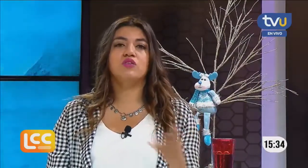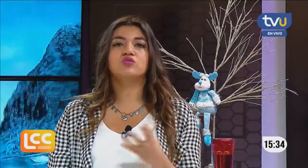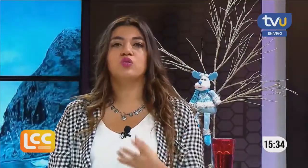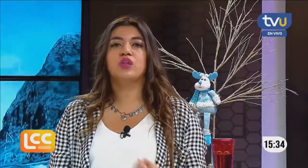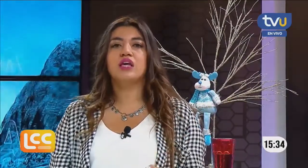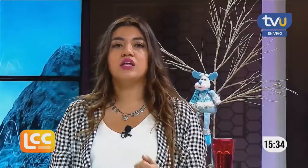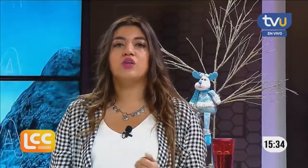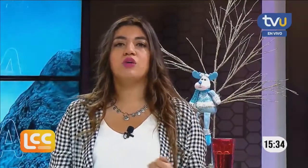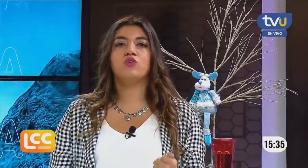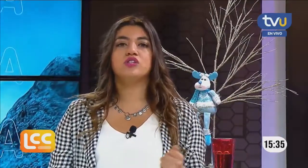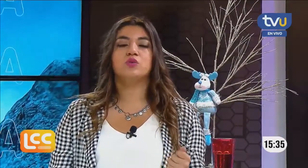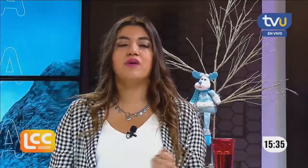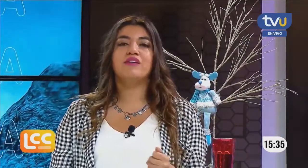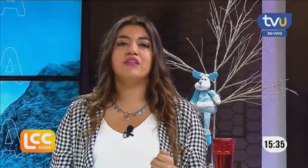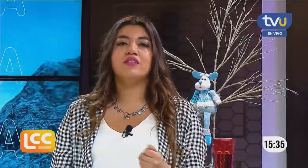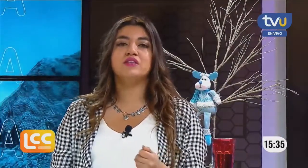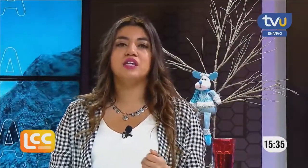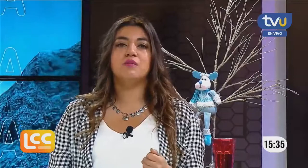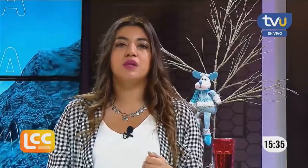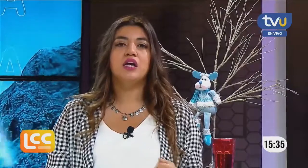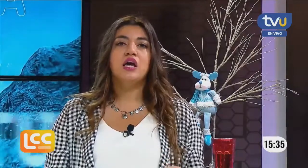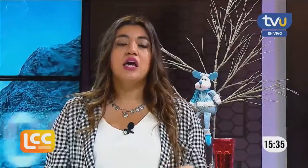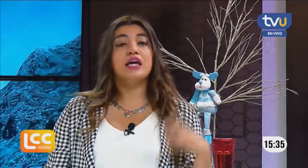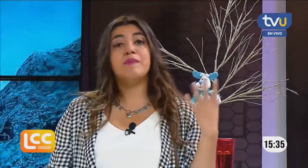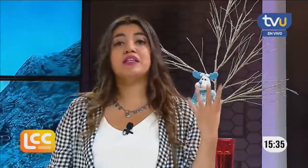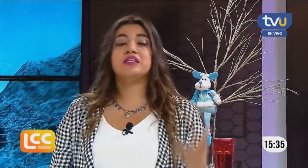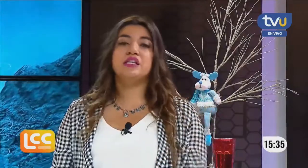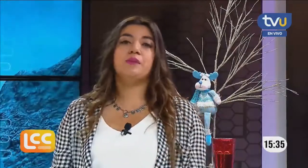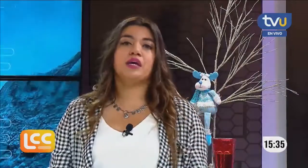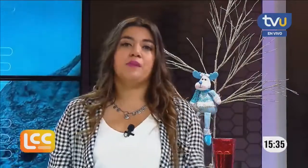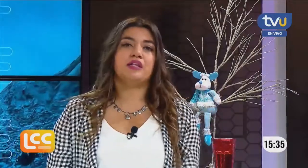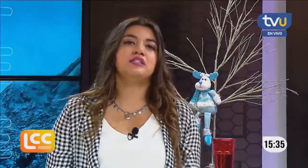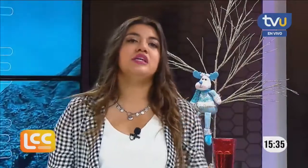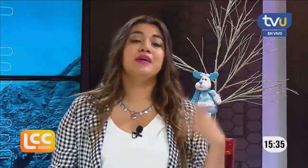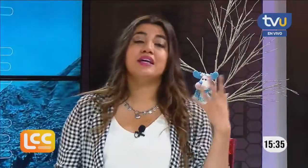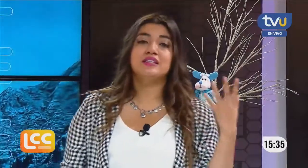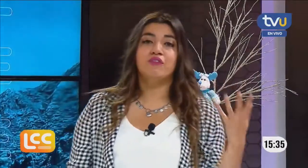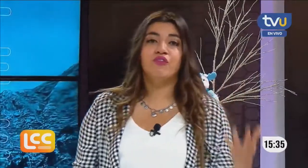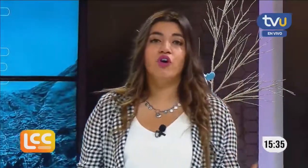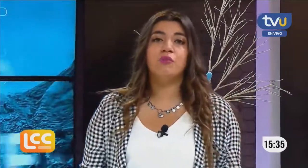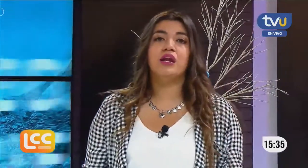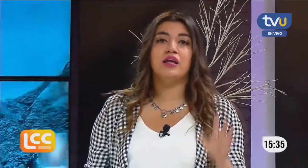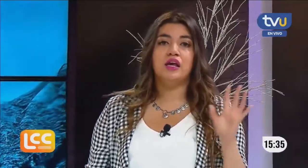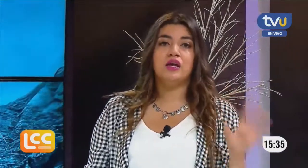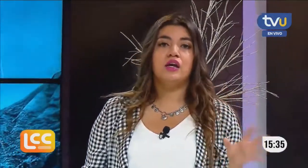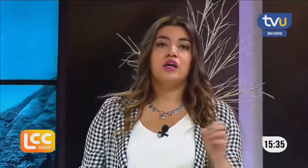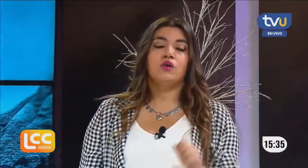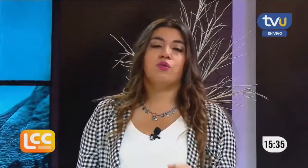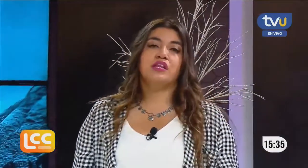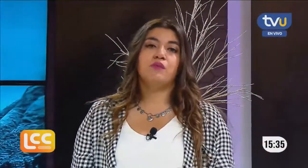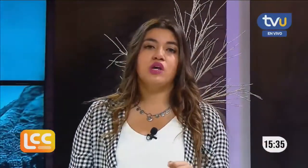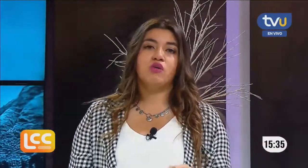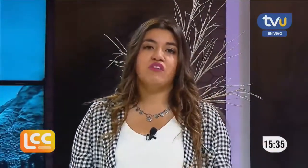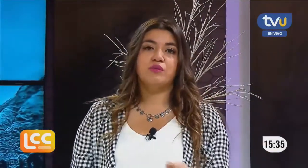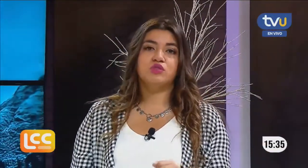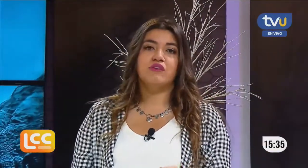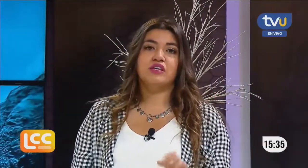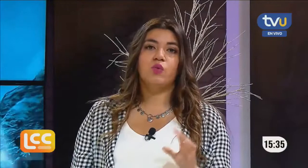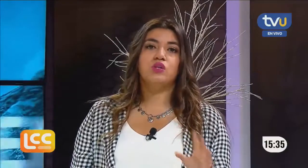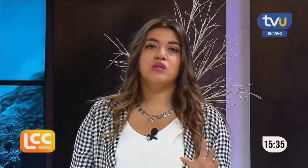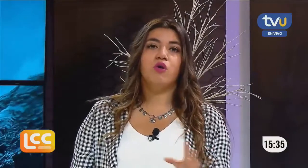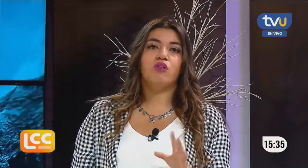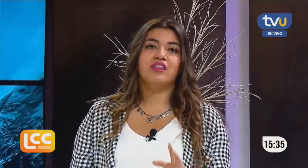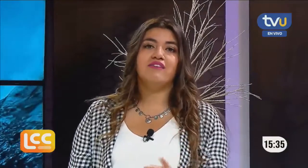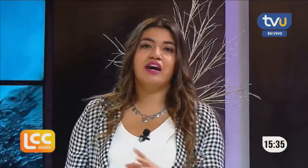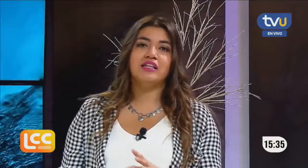como medios UDEC este domingo 19 de diciembre. Es que participen, que se informen. Ayer lo comentamos ya con Javier Monsalve,